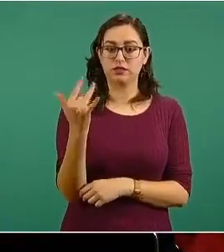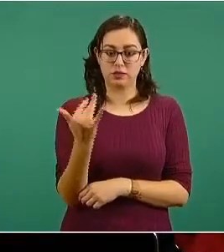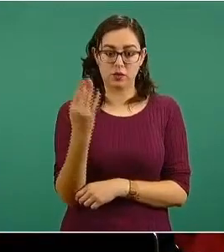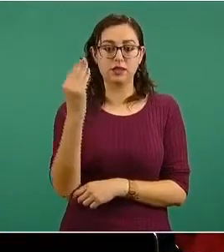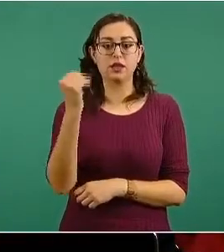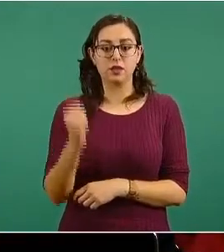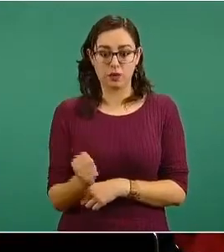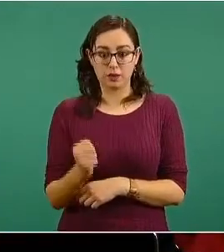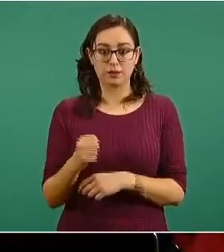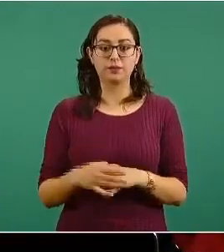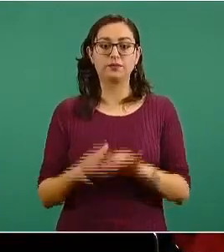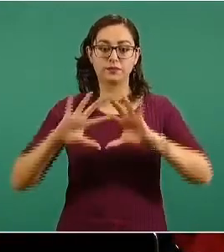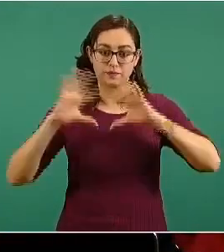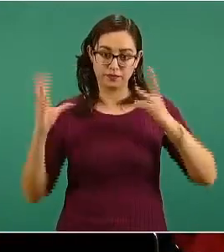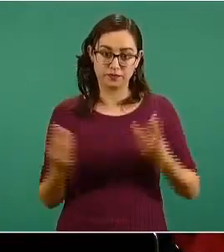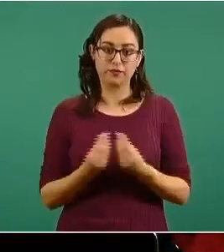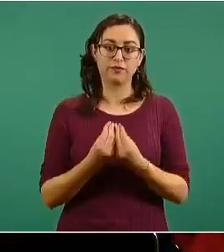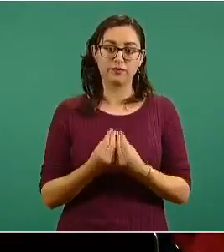413.459, para ese total de